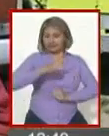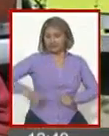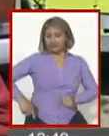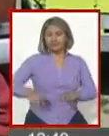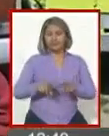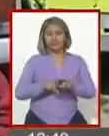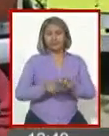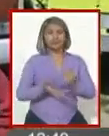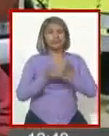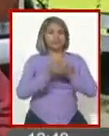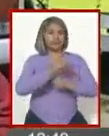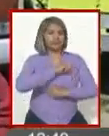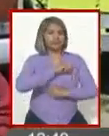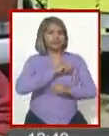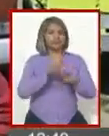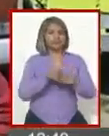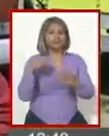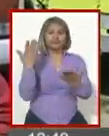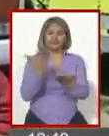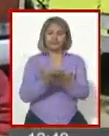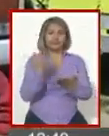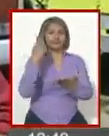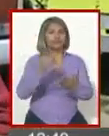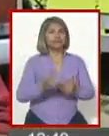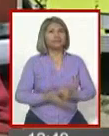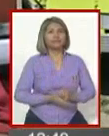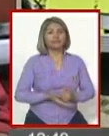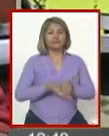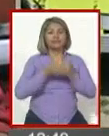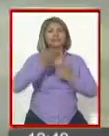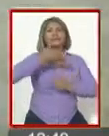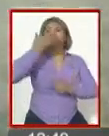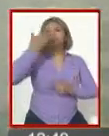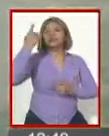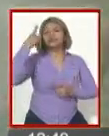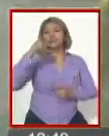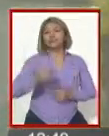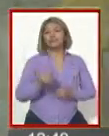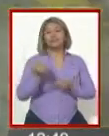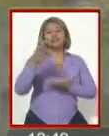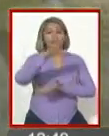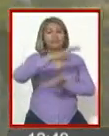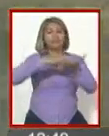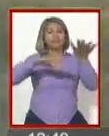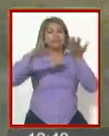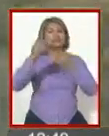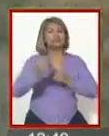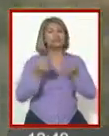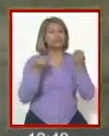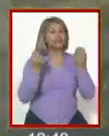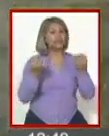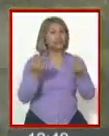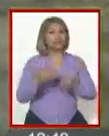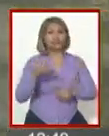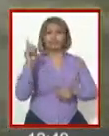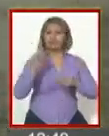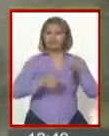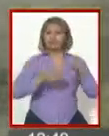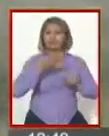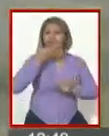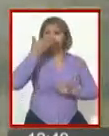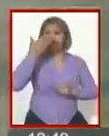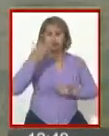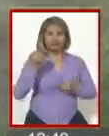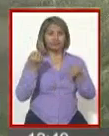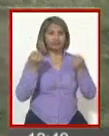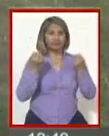otras unidades, también como de la policía boliviana, al lugar, para hacer la parte de ventilación, porque cuando la cantidad de humo que había en el sector era de haber insoportable, y bueno,